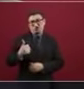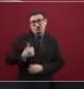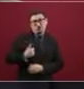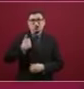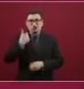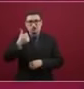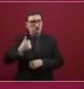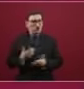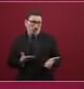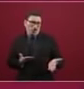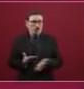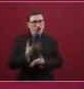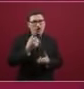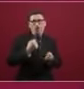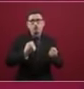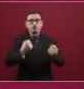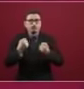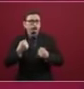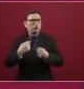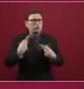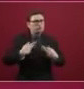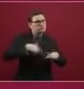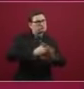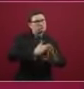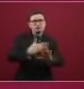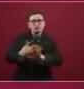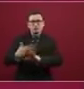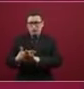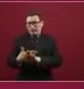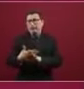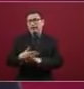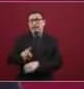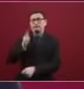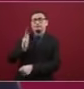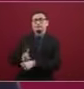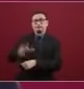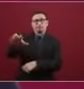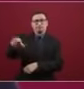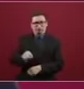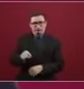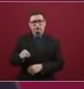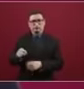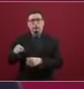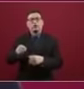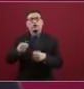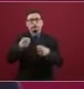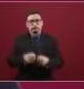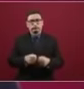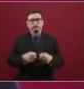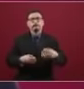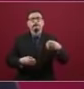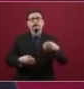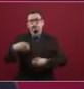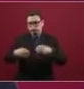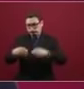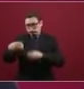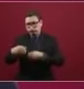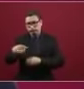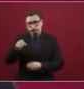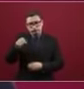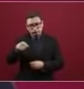la fuerza pública será puesto a disposición de la autoridad competente para